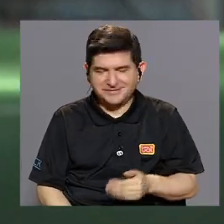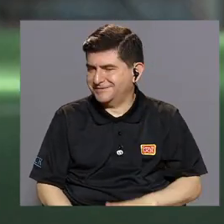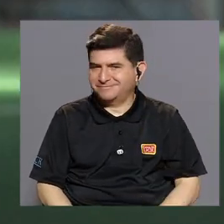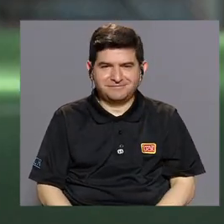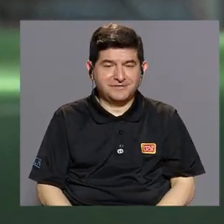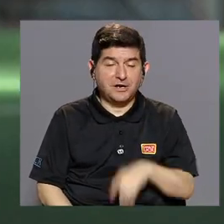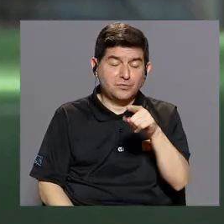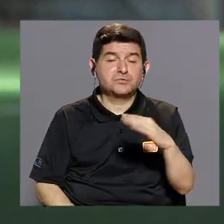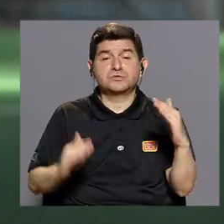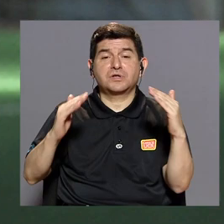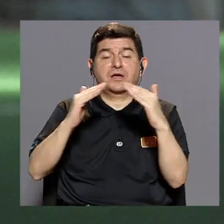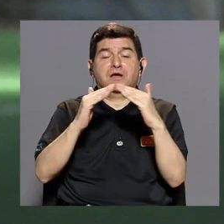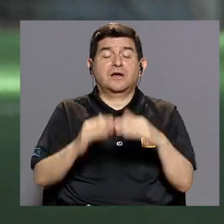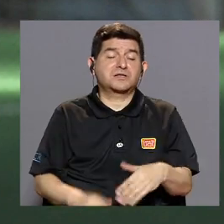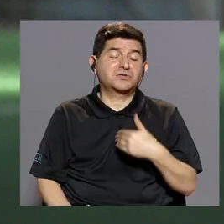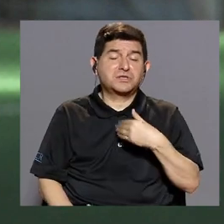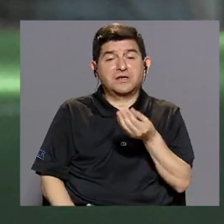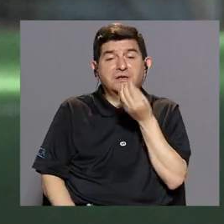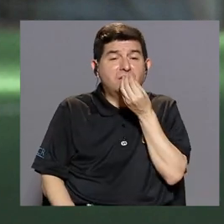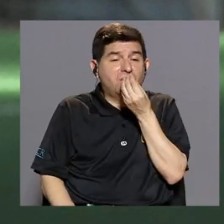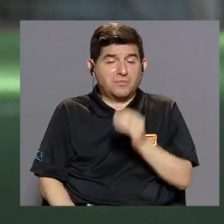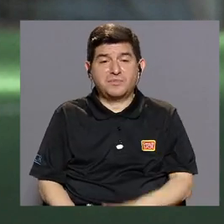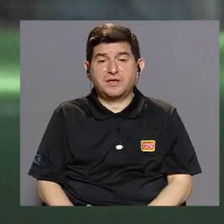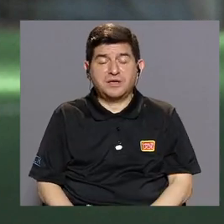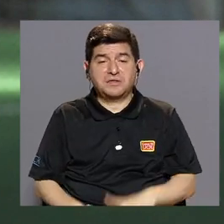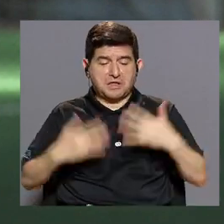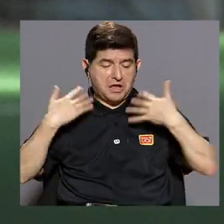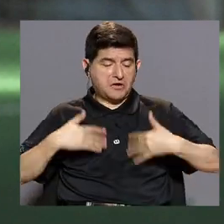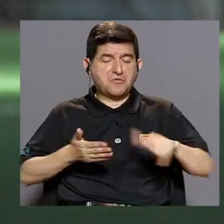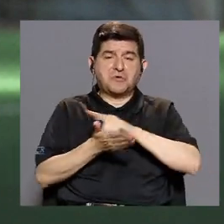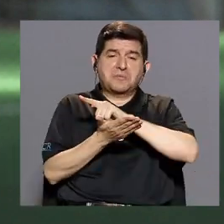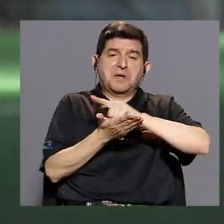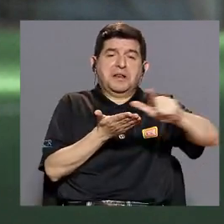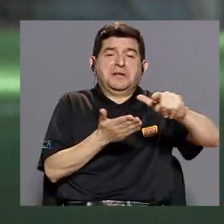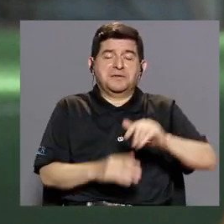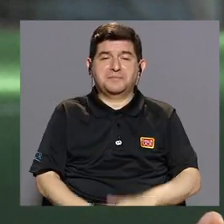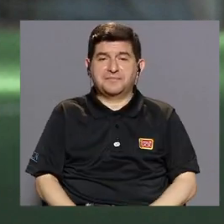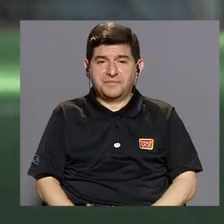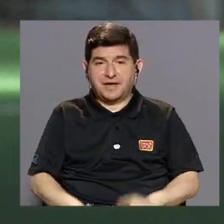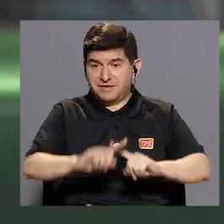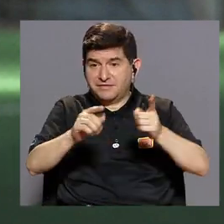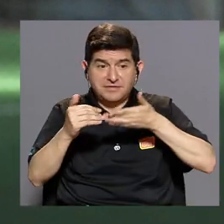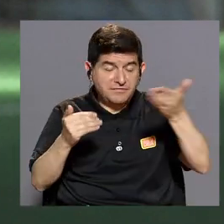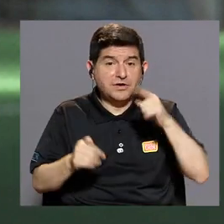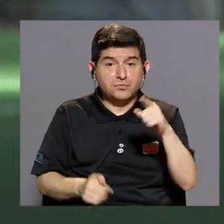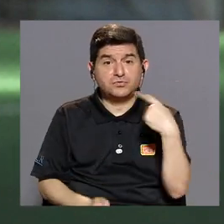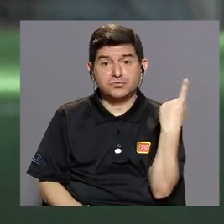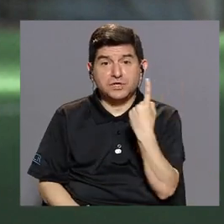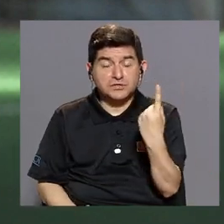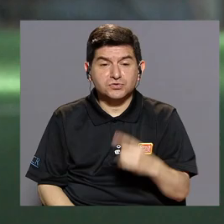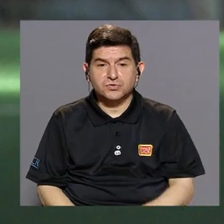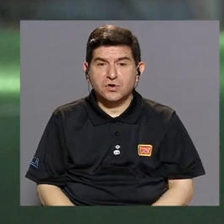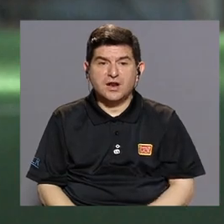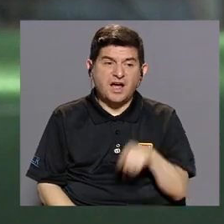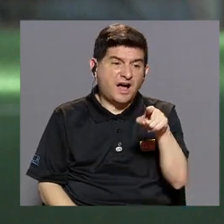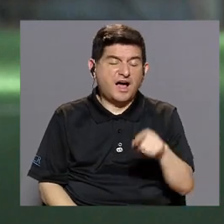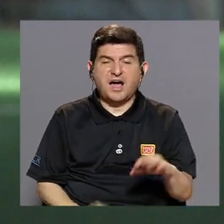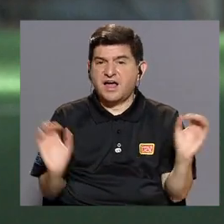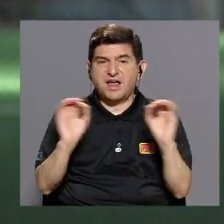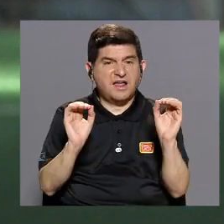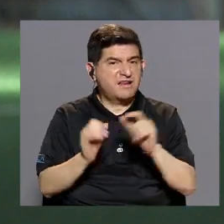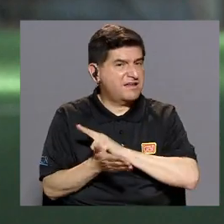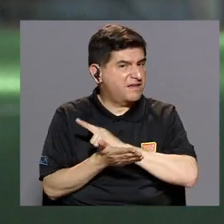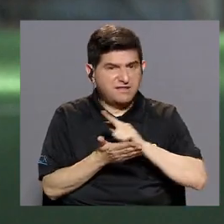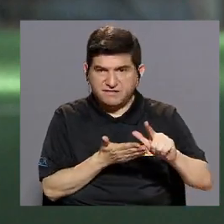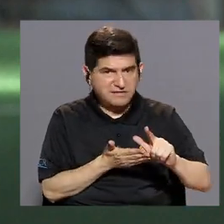pues vos llegas a tu casa y hay comida, está lavada la ropa, hay un montón de cosas. Si vivís sola, no se ha lavado la ropa, no